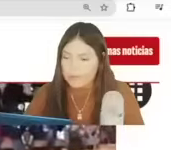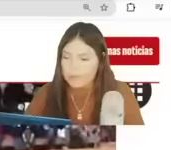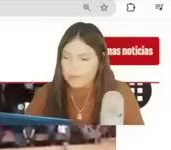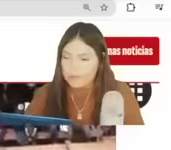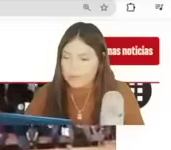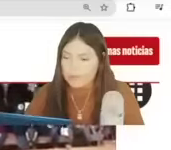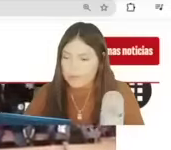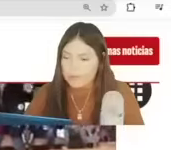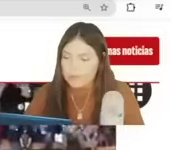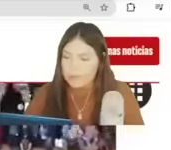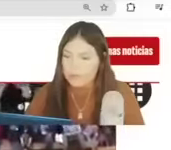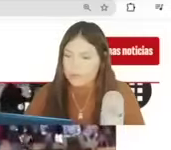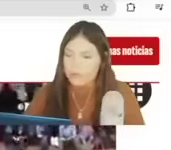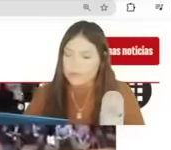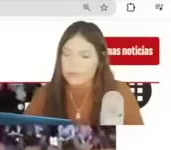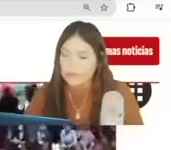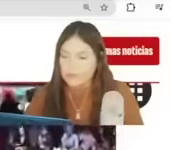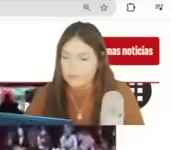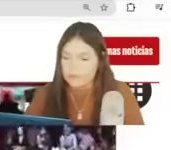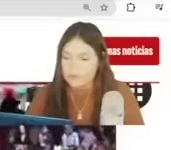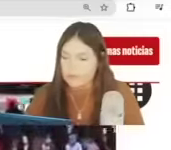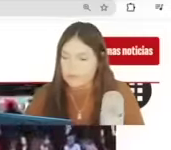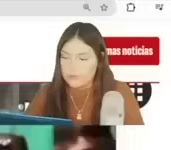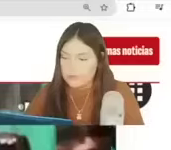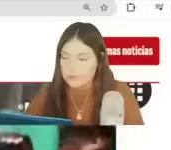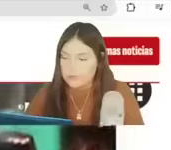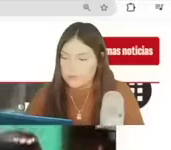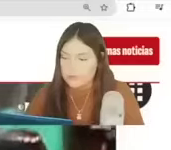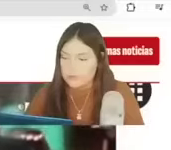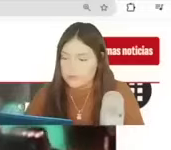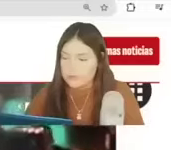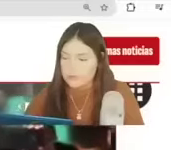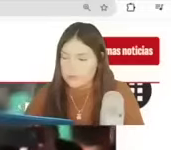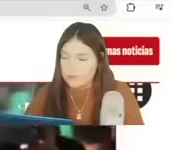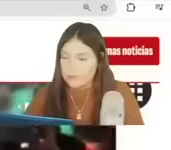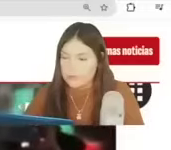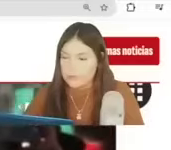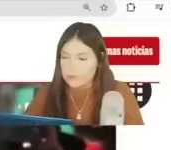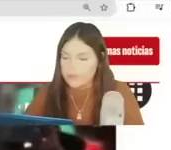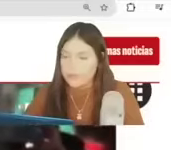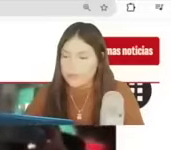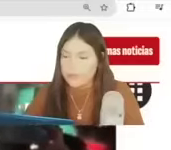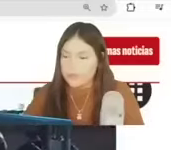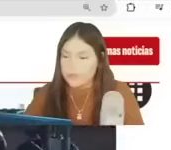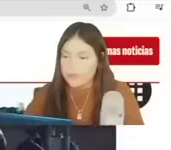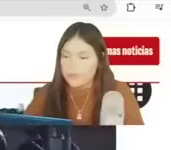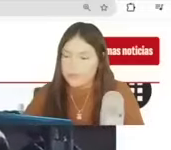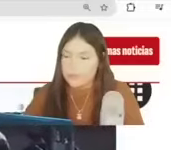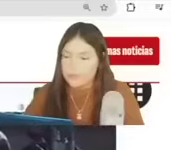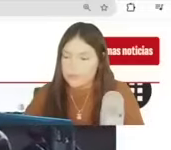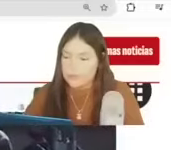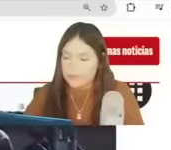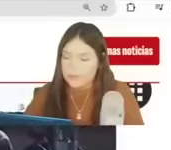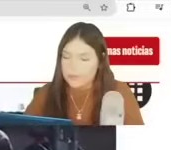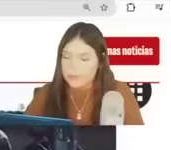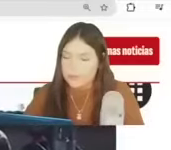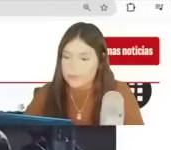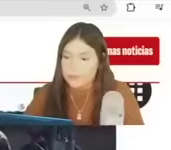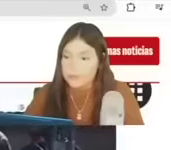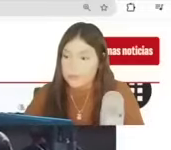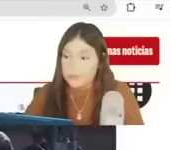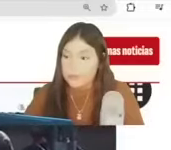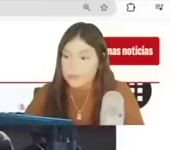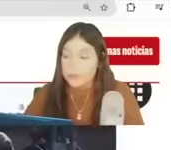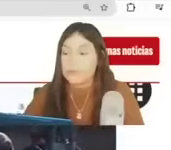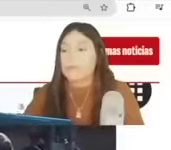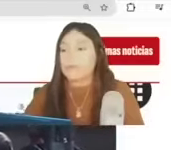Como quien dice que son sabelotodo porque ahí ganan dinero sin trabajar, sin